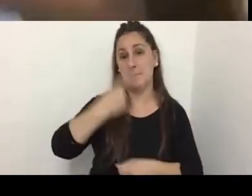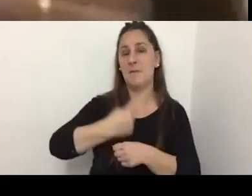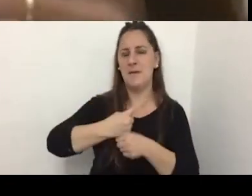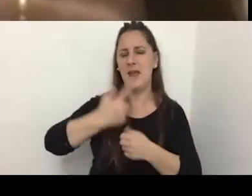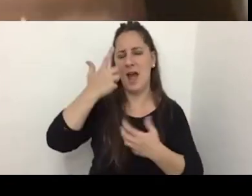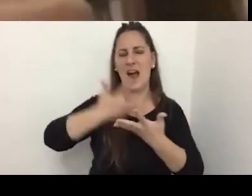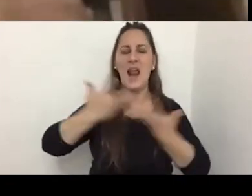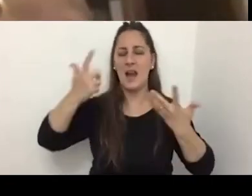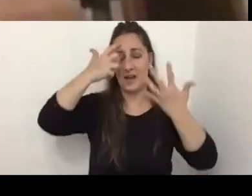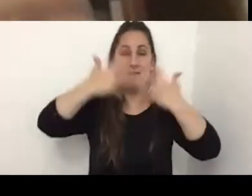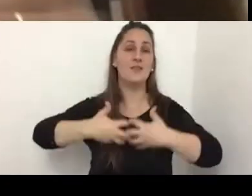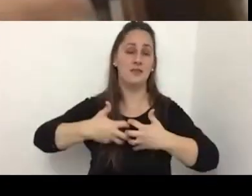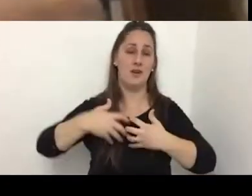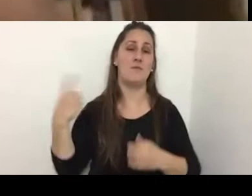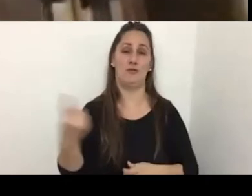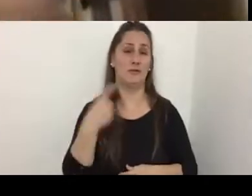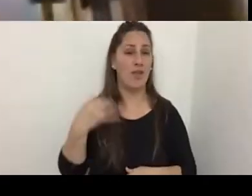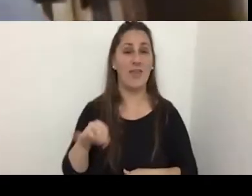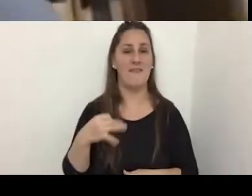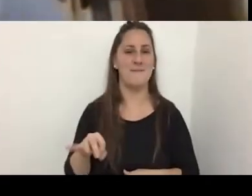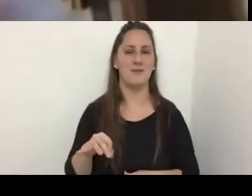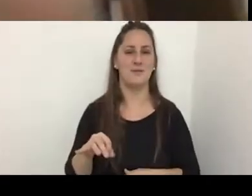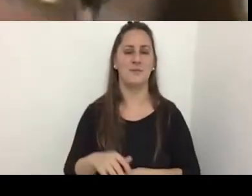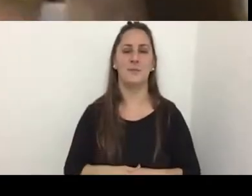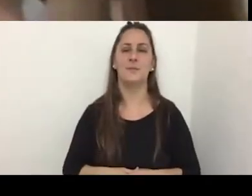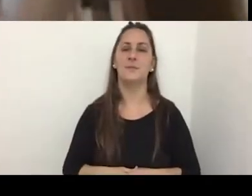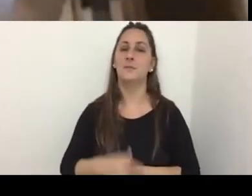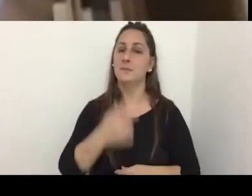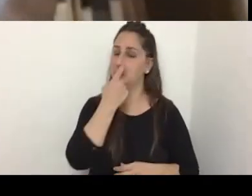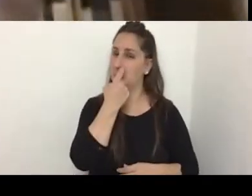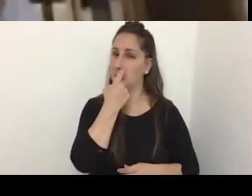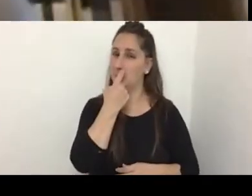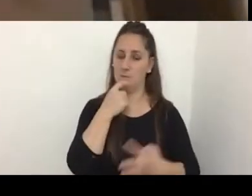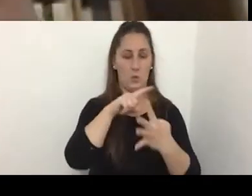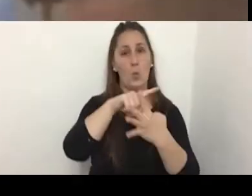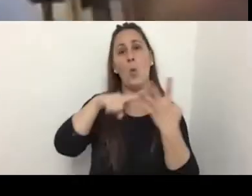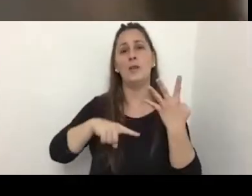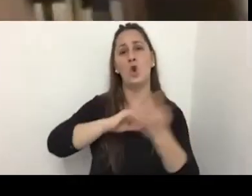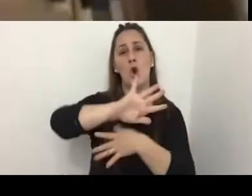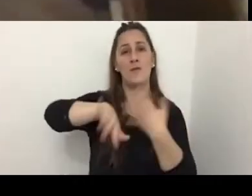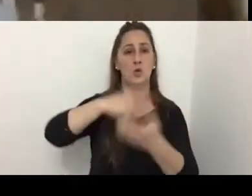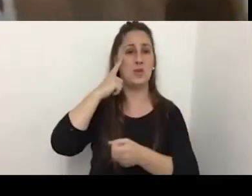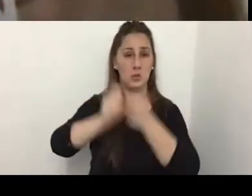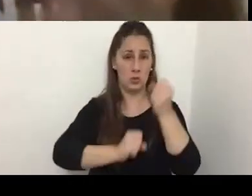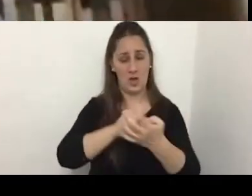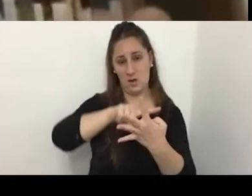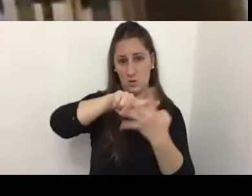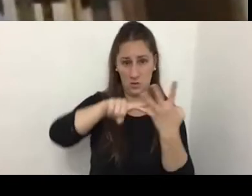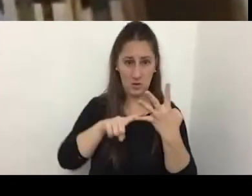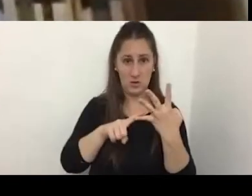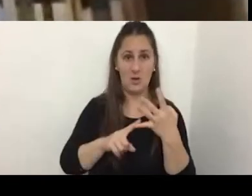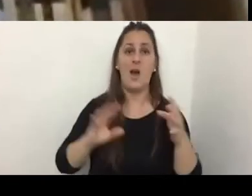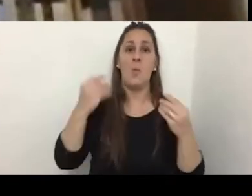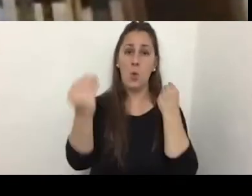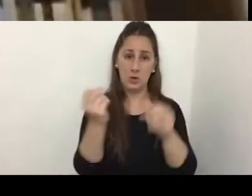muchos nos plantean que, miren, a lo largo tenemos 4 revoluciones industriales, en todas se destruyeron y se crearon puestos de